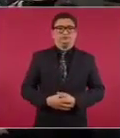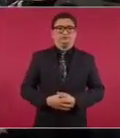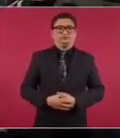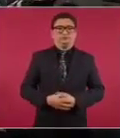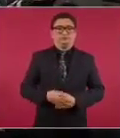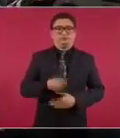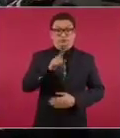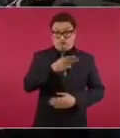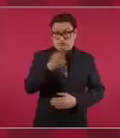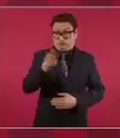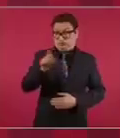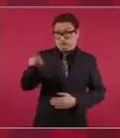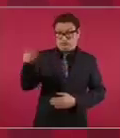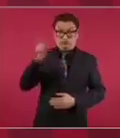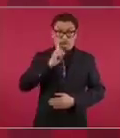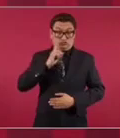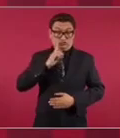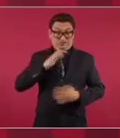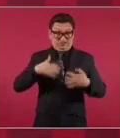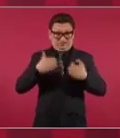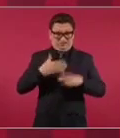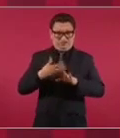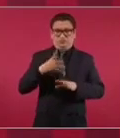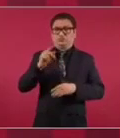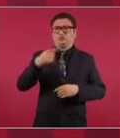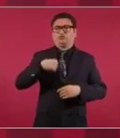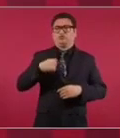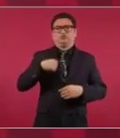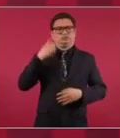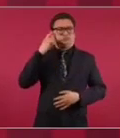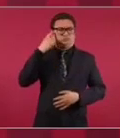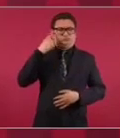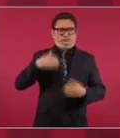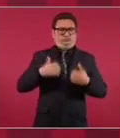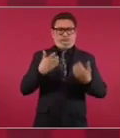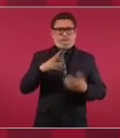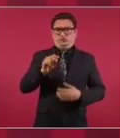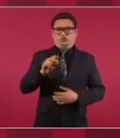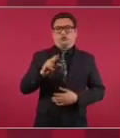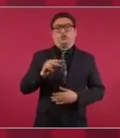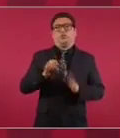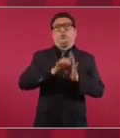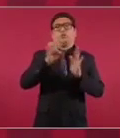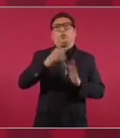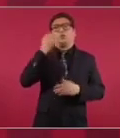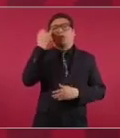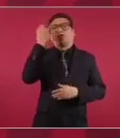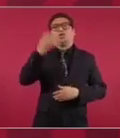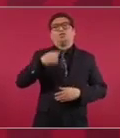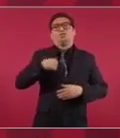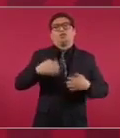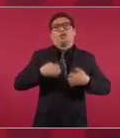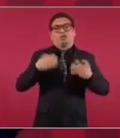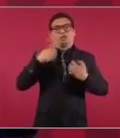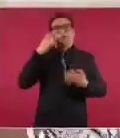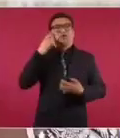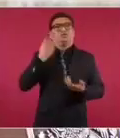enojado usted con ella? No, no, no, no. Yo no me enojo. O sea, imagínese si me enojara. No, se